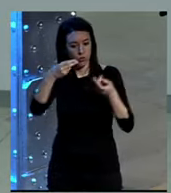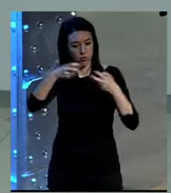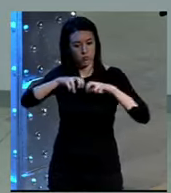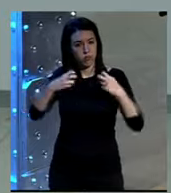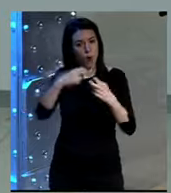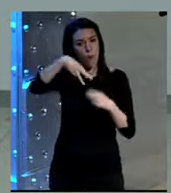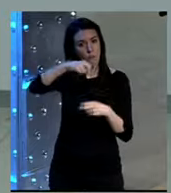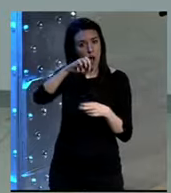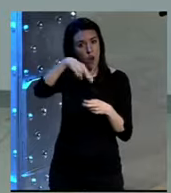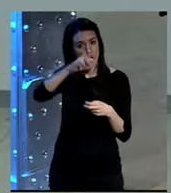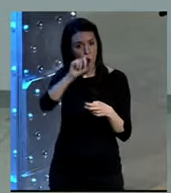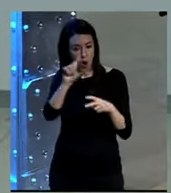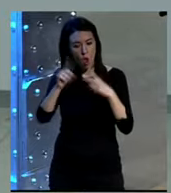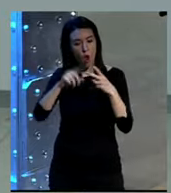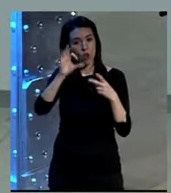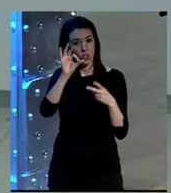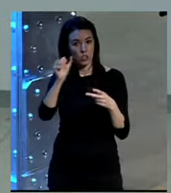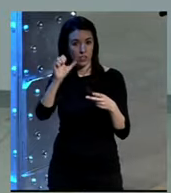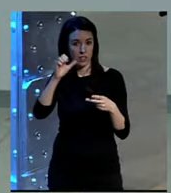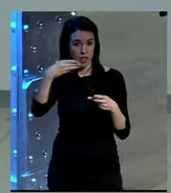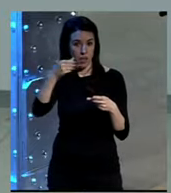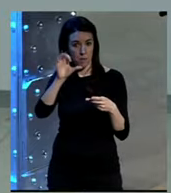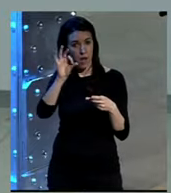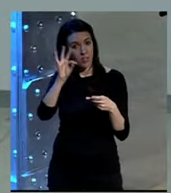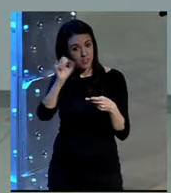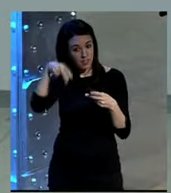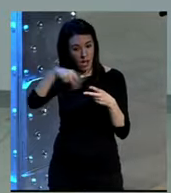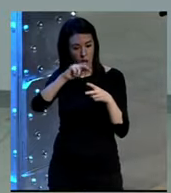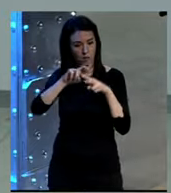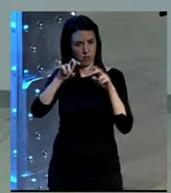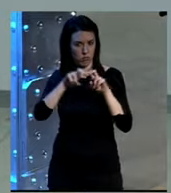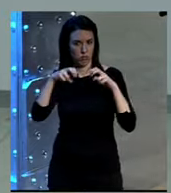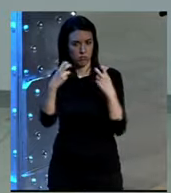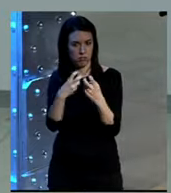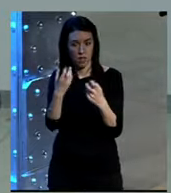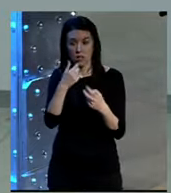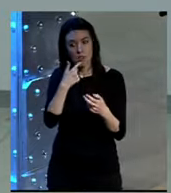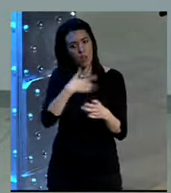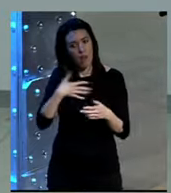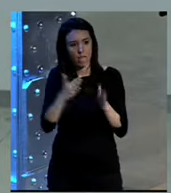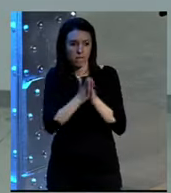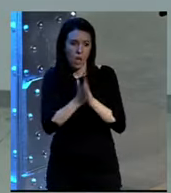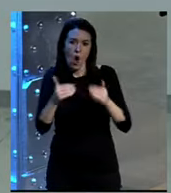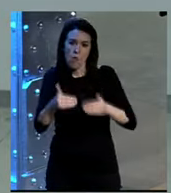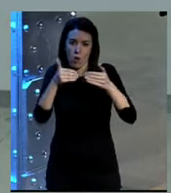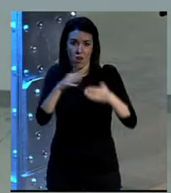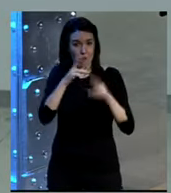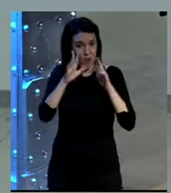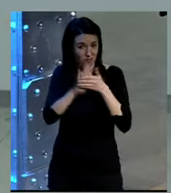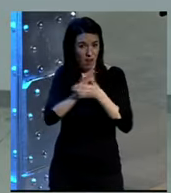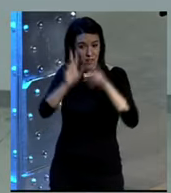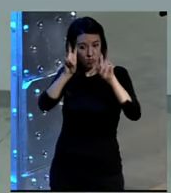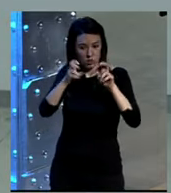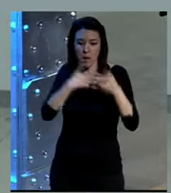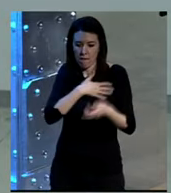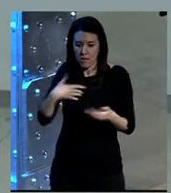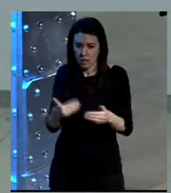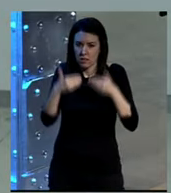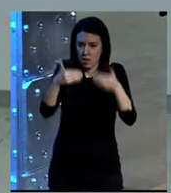en la comida no lo leí, en la comida hablamos de esto y me decían, oye, lo tienes que prologar. Y digo, hombre, yo encantado, como no, voy a estar encantado